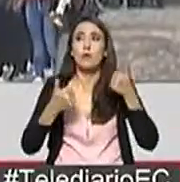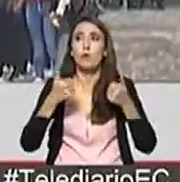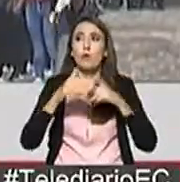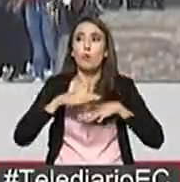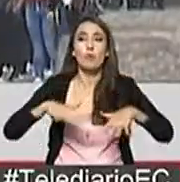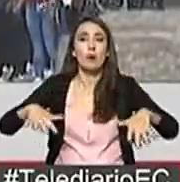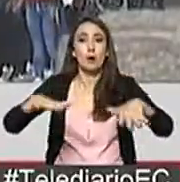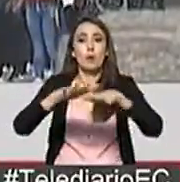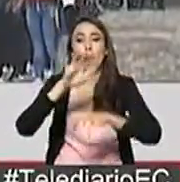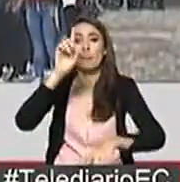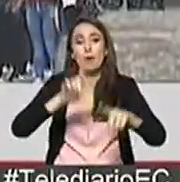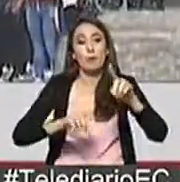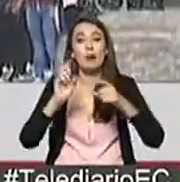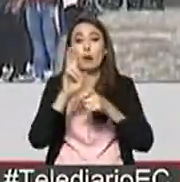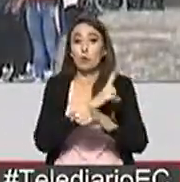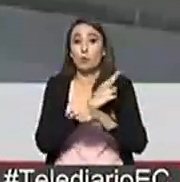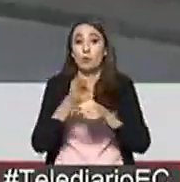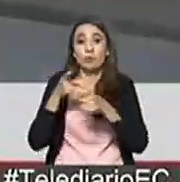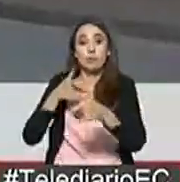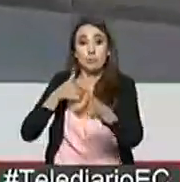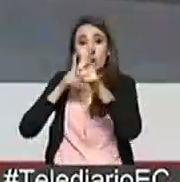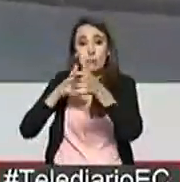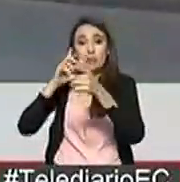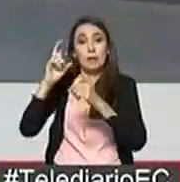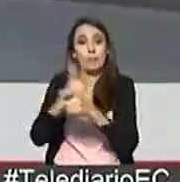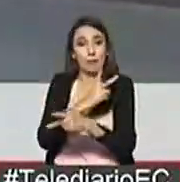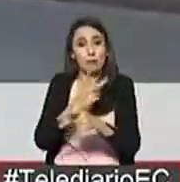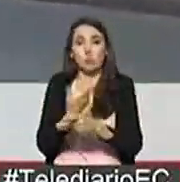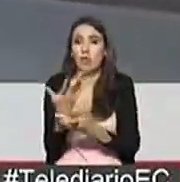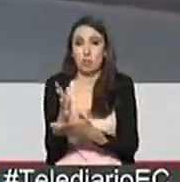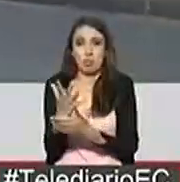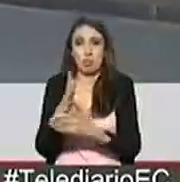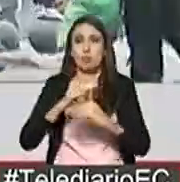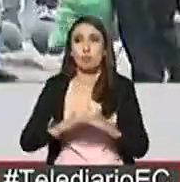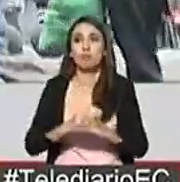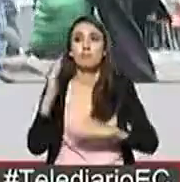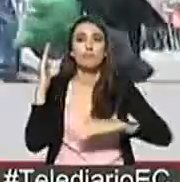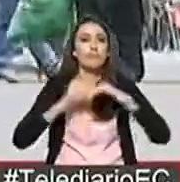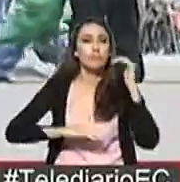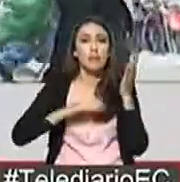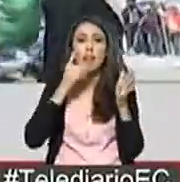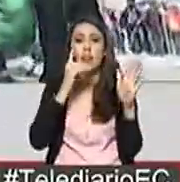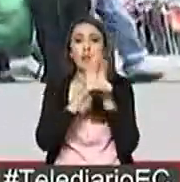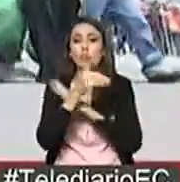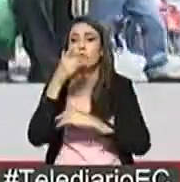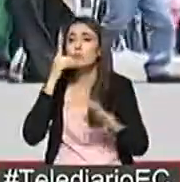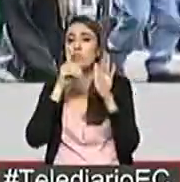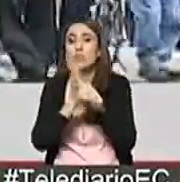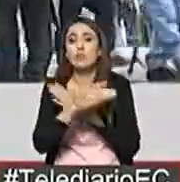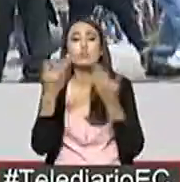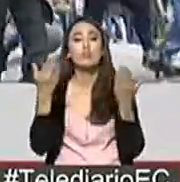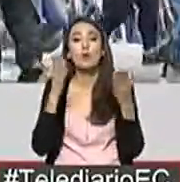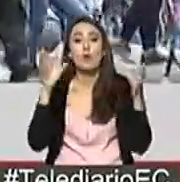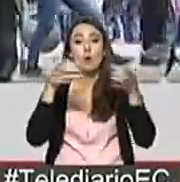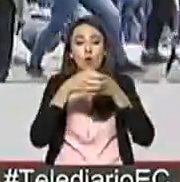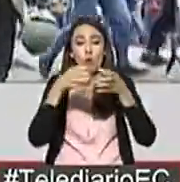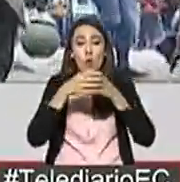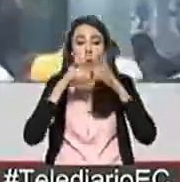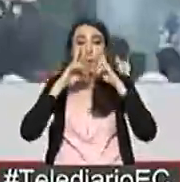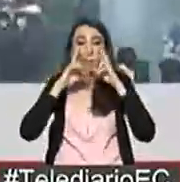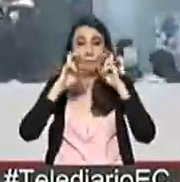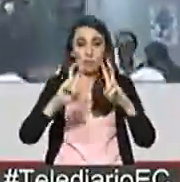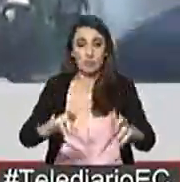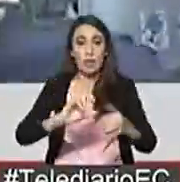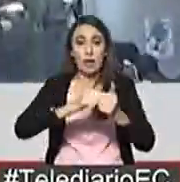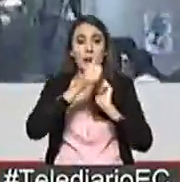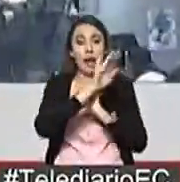posible y sin utilizar armamento letal. No obstante, ante las denuncias de excesos, no se ha dejado de investigar por parte de la Inspectoría de la institución